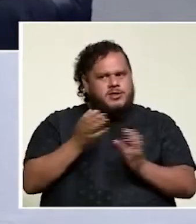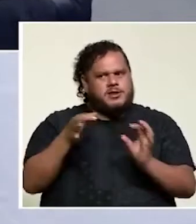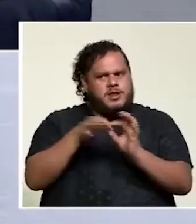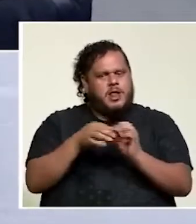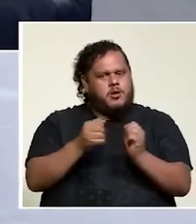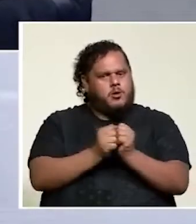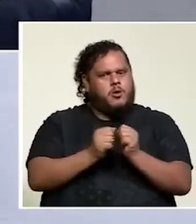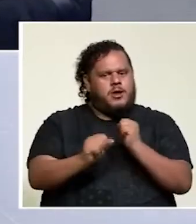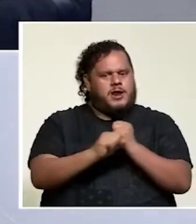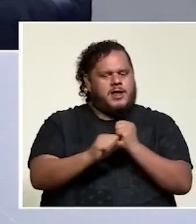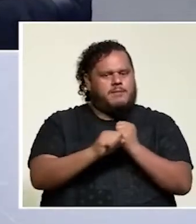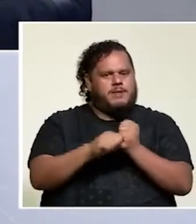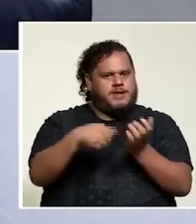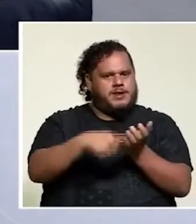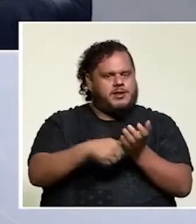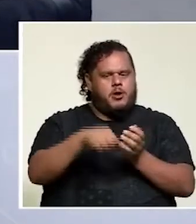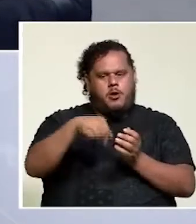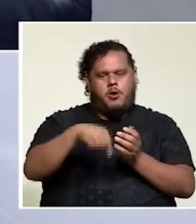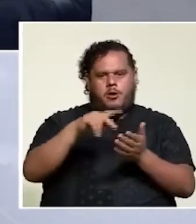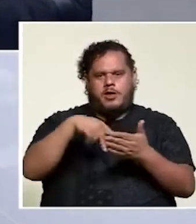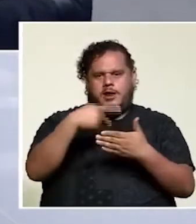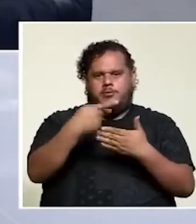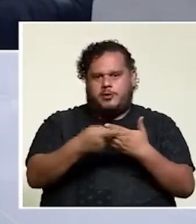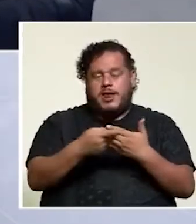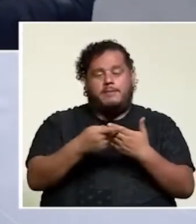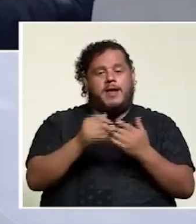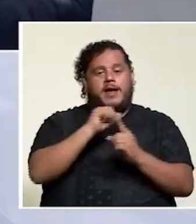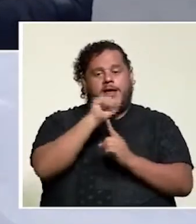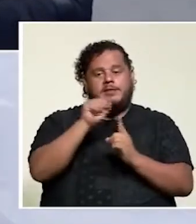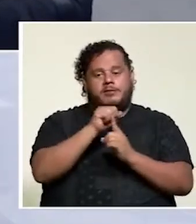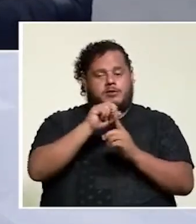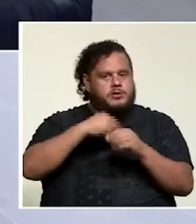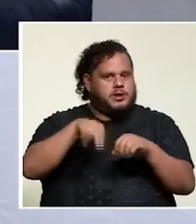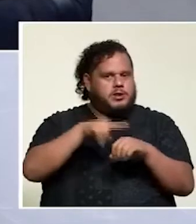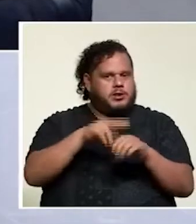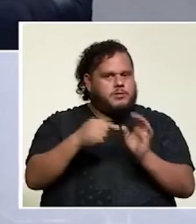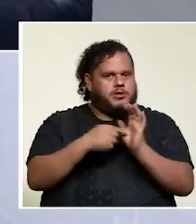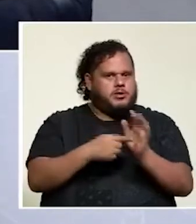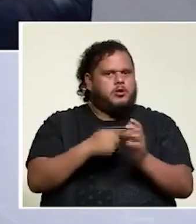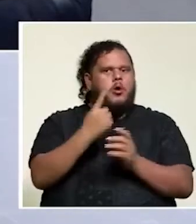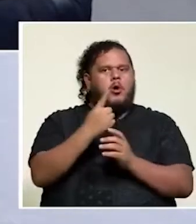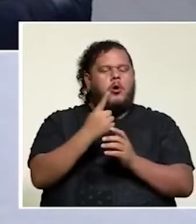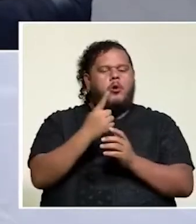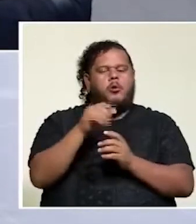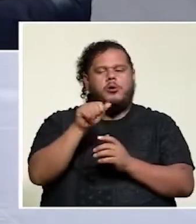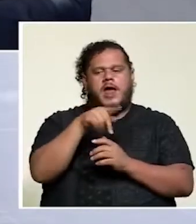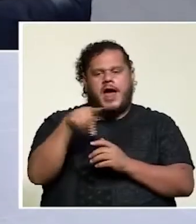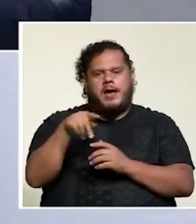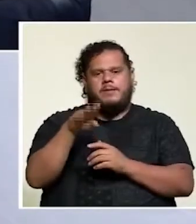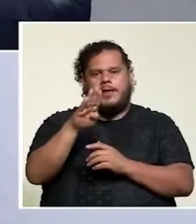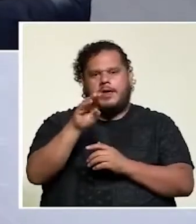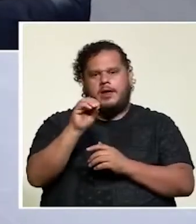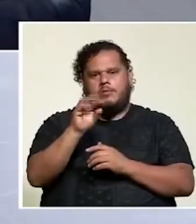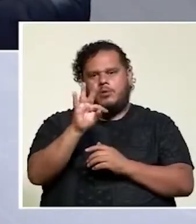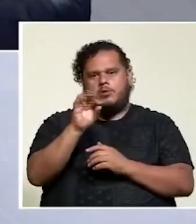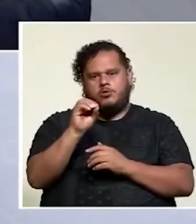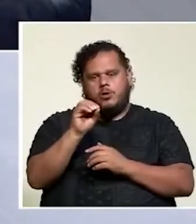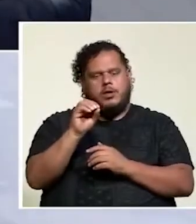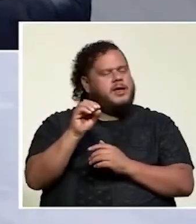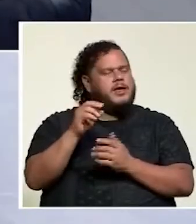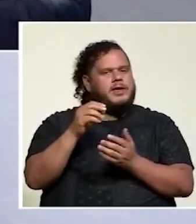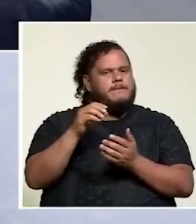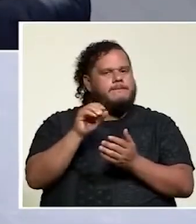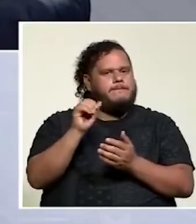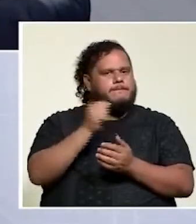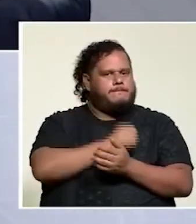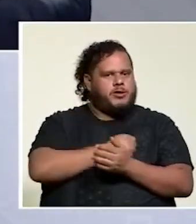campaña electoral. Hoy el programa Estado de la Nación presentó una herramienta que le llama el votómetro, que es el resultado